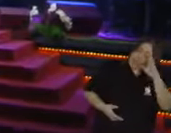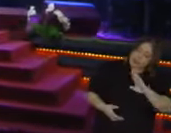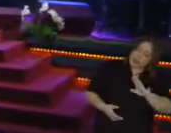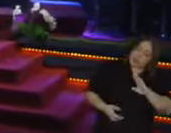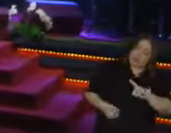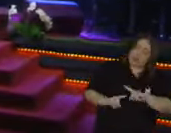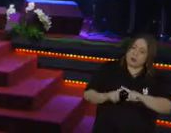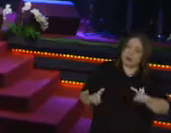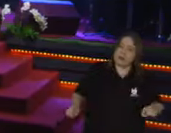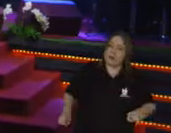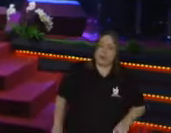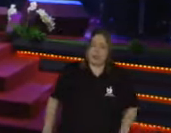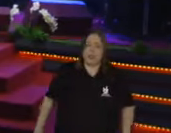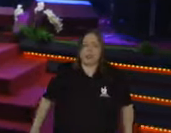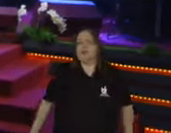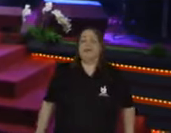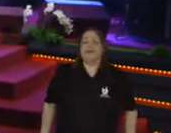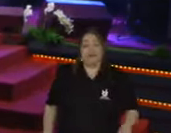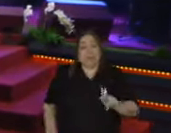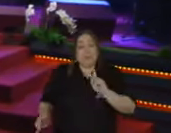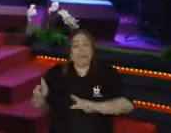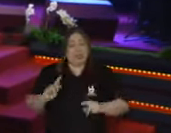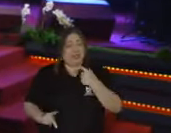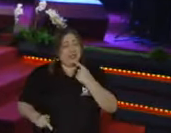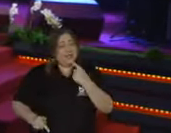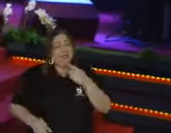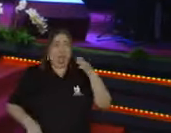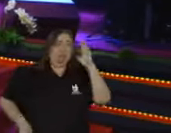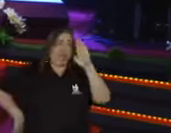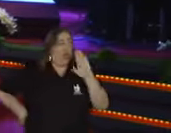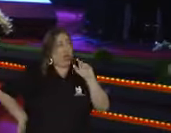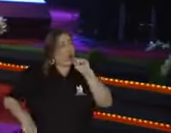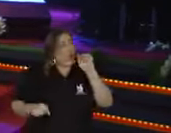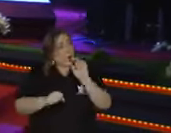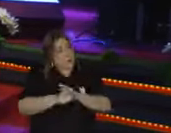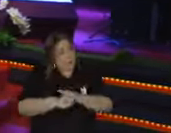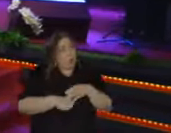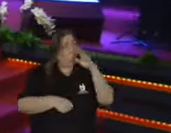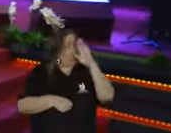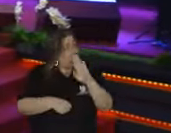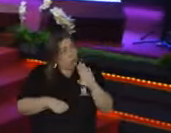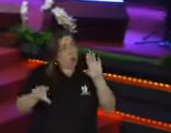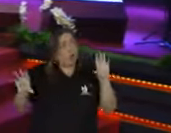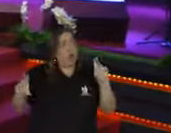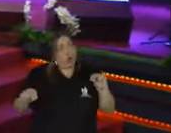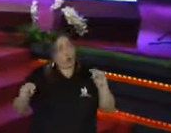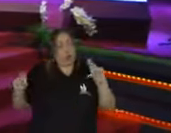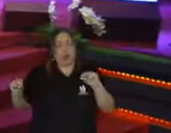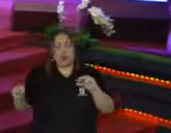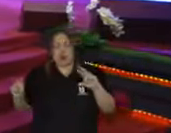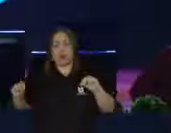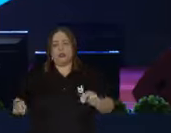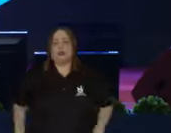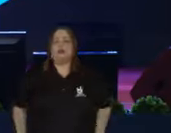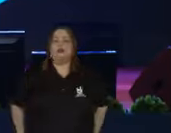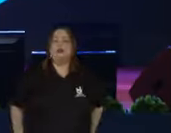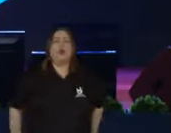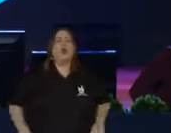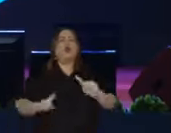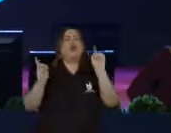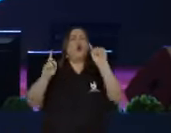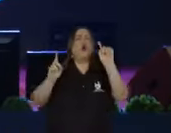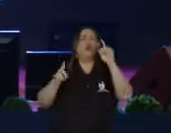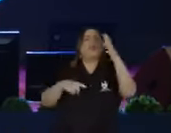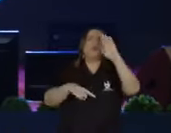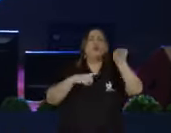si Dios no me cumplió, si Dios no me hizo la petición que yo le hice, entonces, ¿dónde está Dios cuando la gente sufre? ¿Dónde está